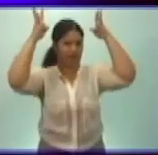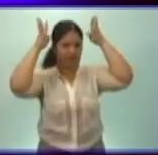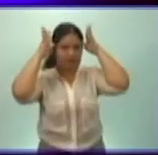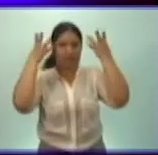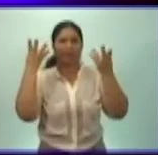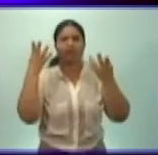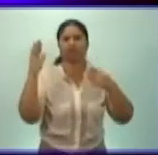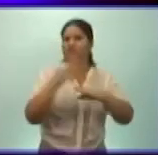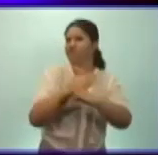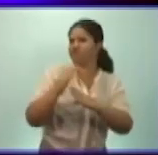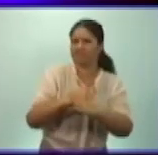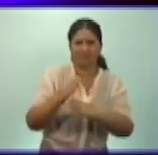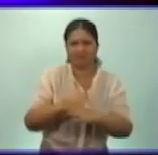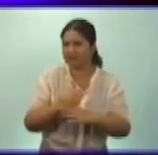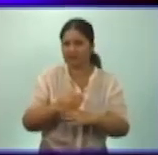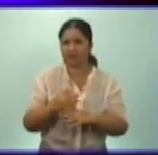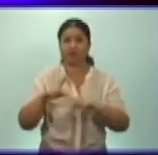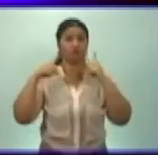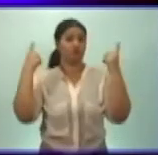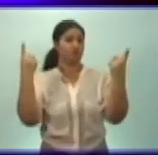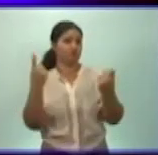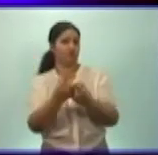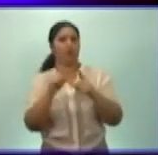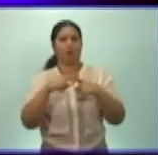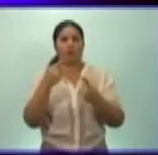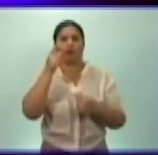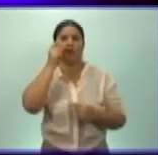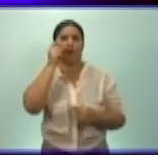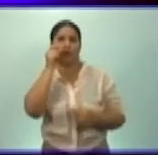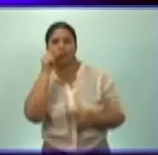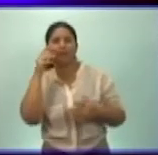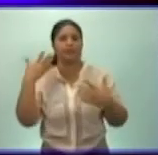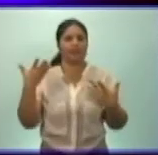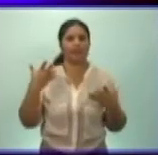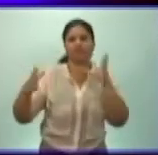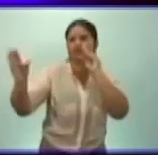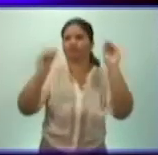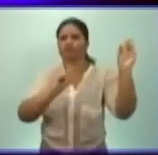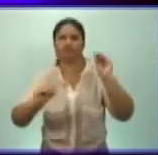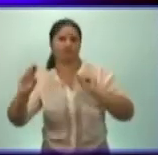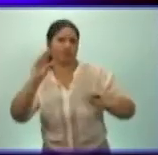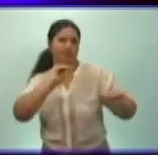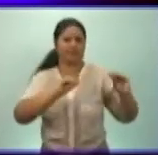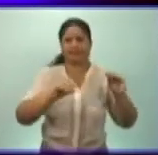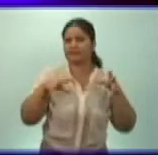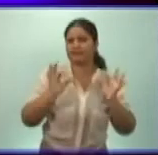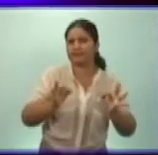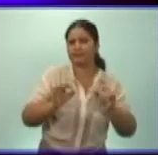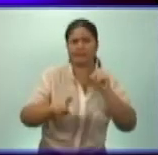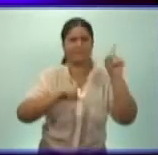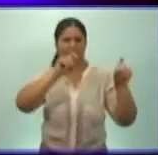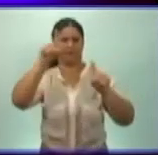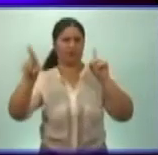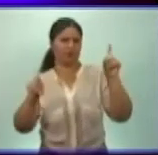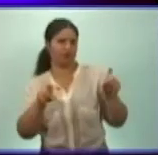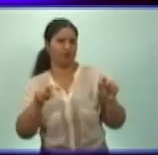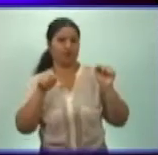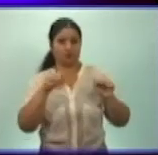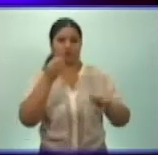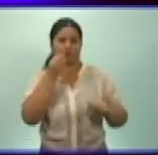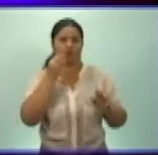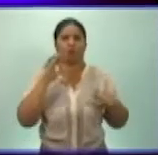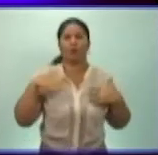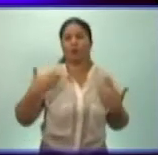estas personas le permitió también recrear diversidad de caracteres y poder analizar con profundidad